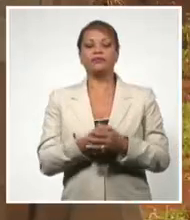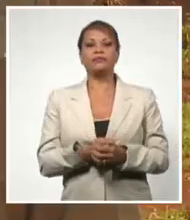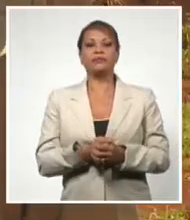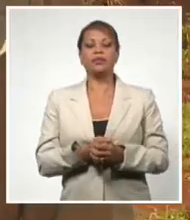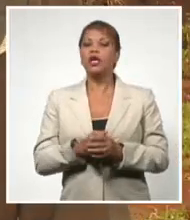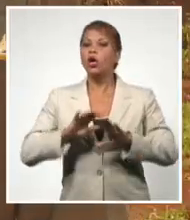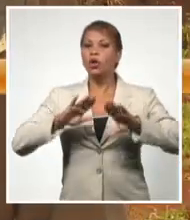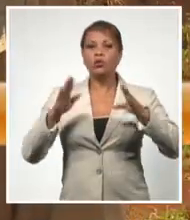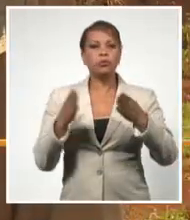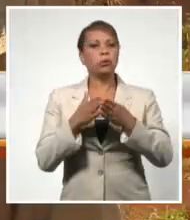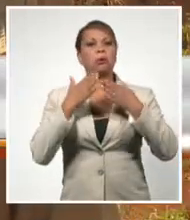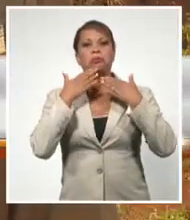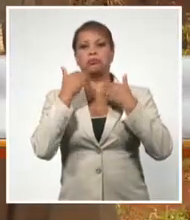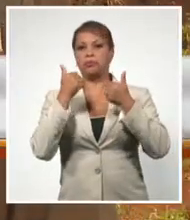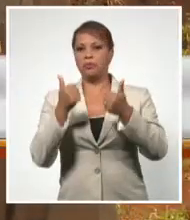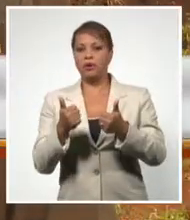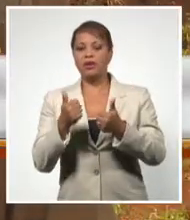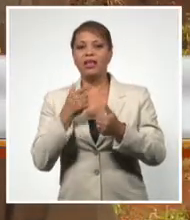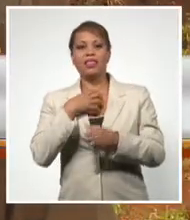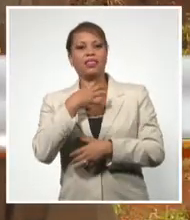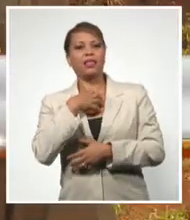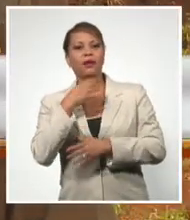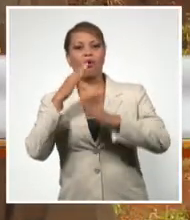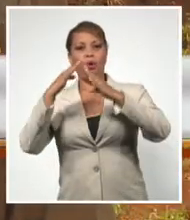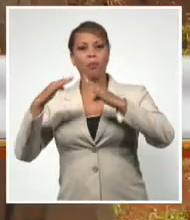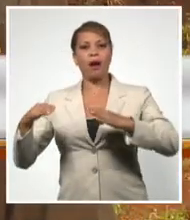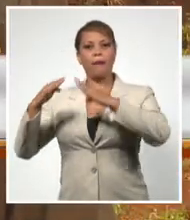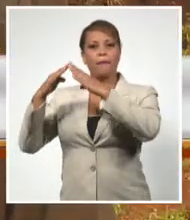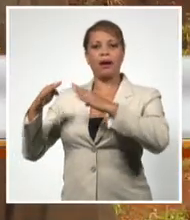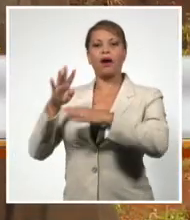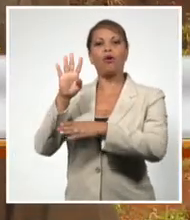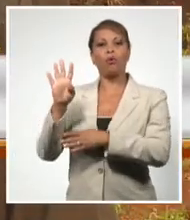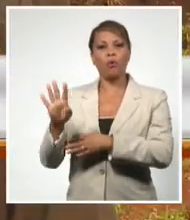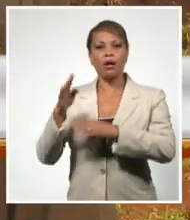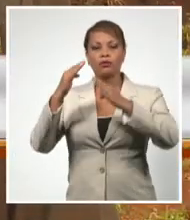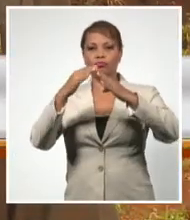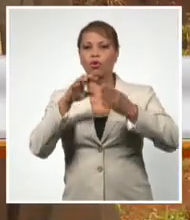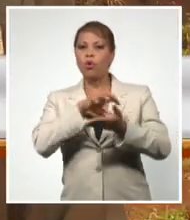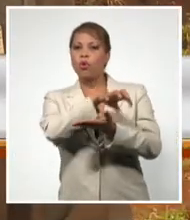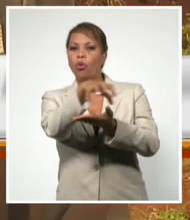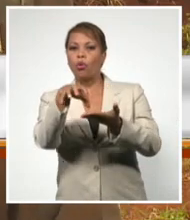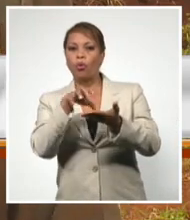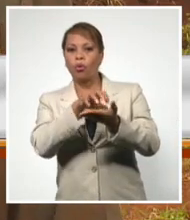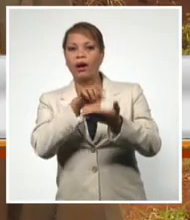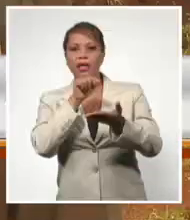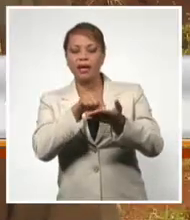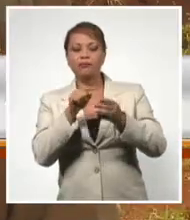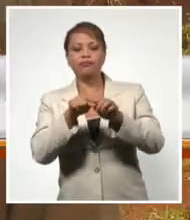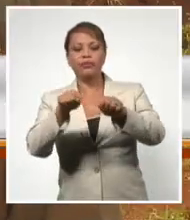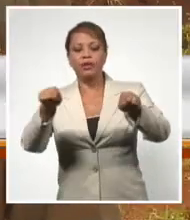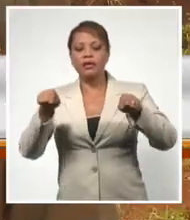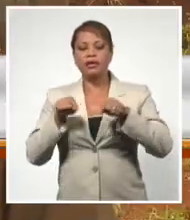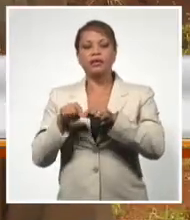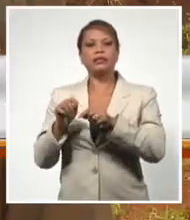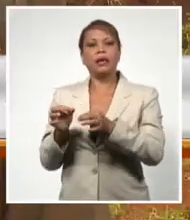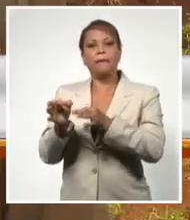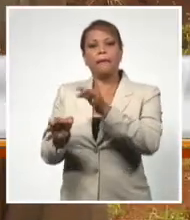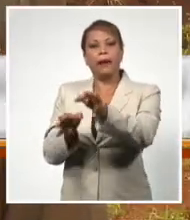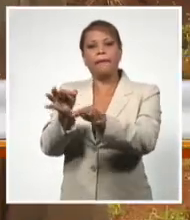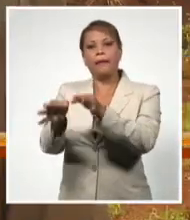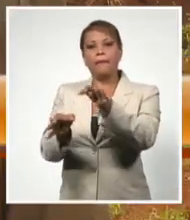calidad. Tenemos cuatro casas de tapado que tienen aproximadamente 480 bandejas cada una.